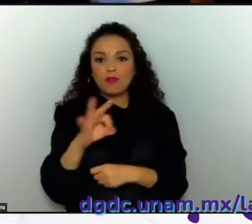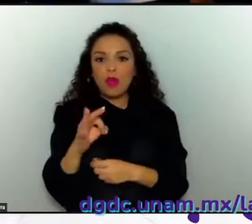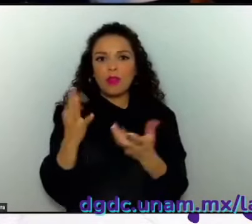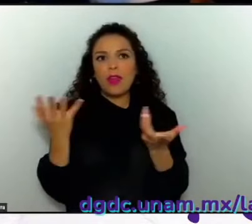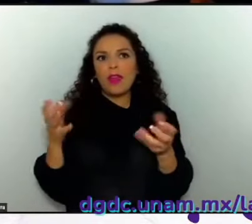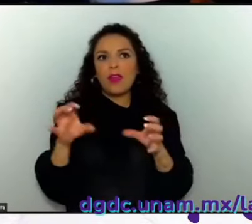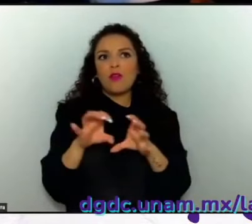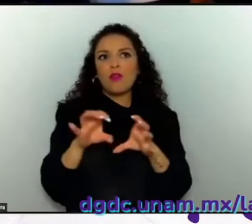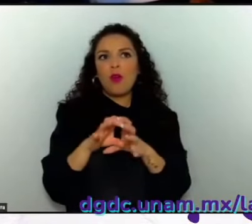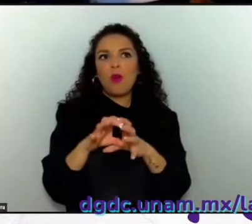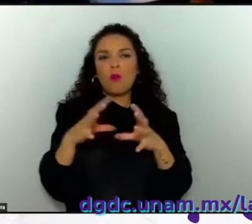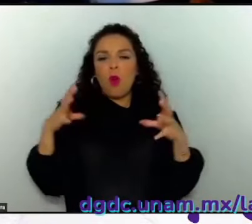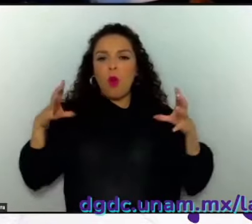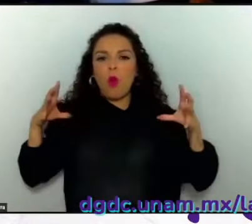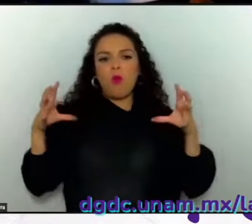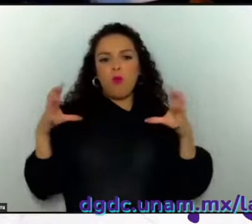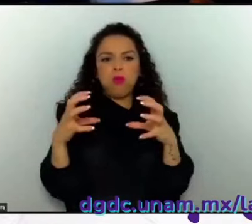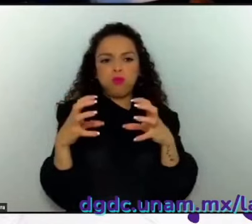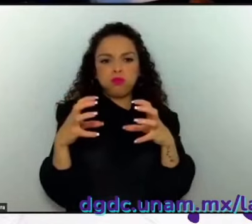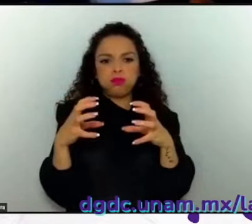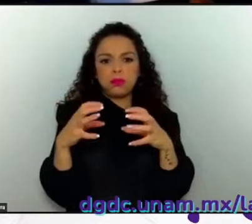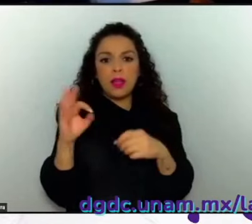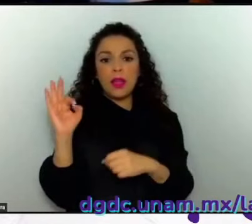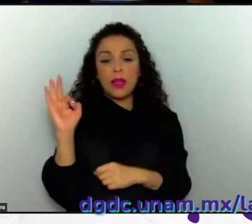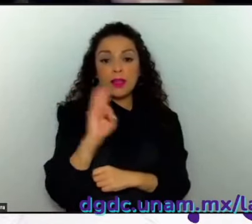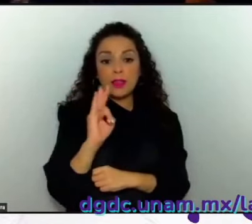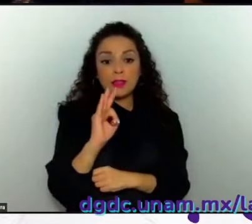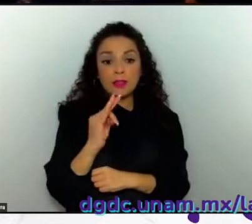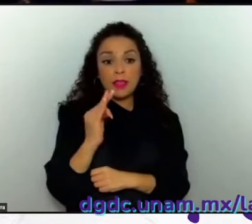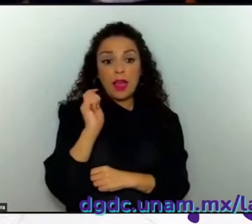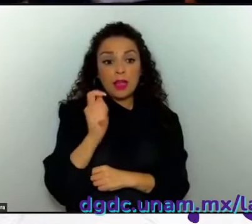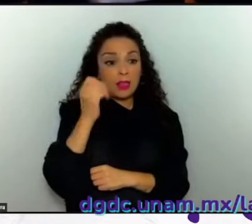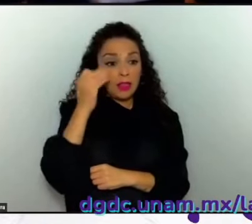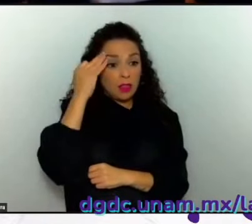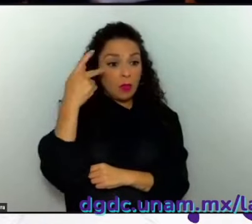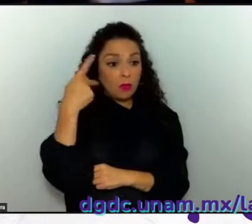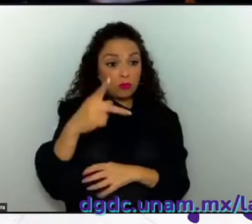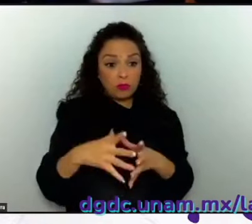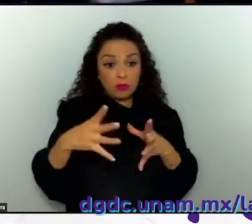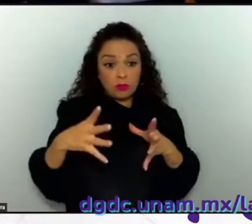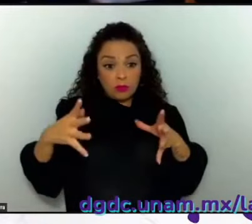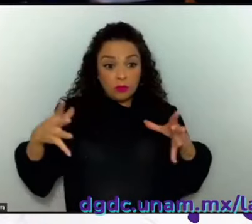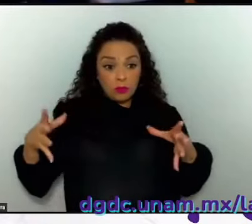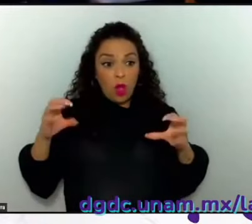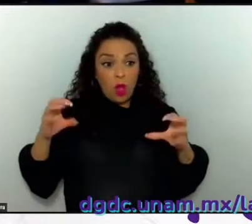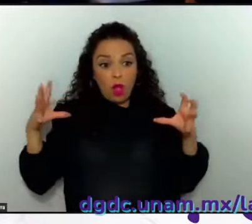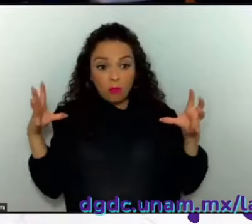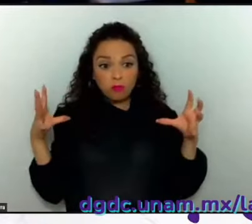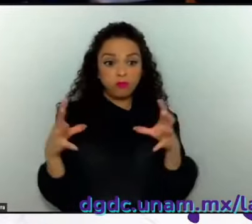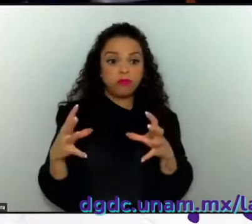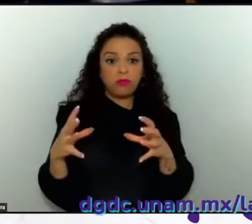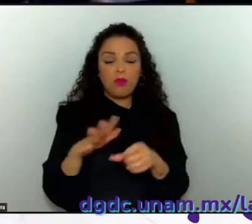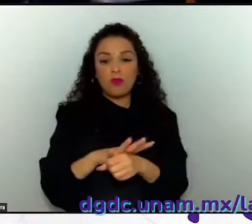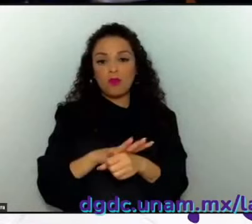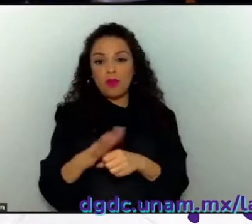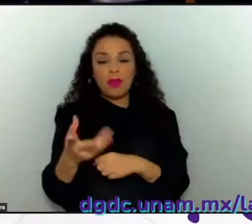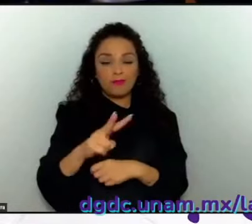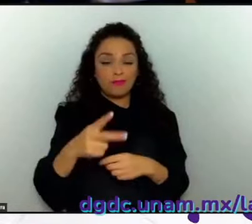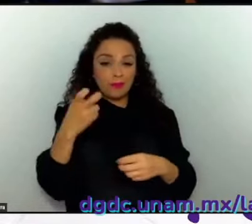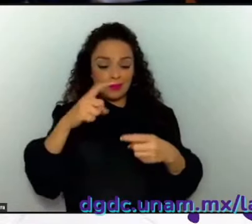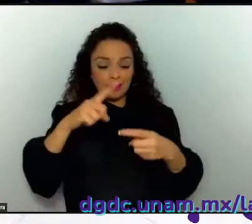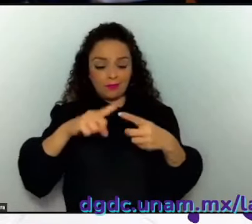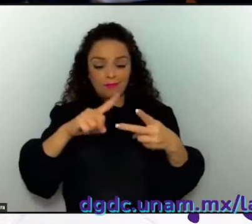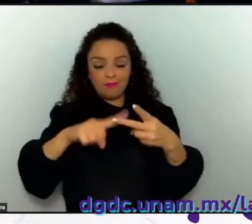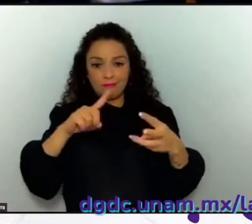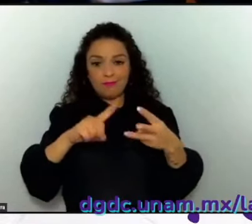si repitiéndolo periodos de expansión y contracción. Esos son los tres destinos